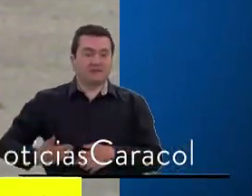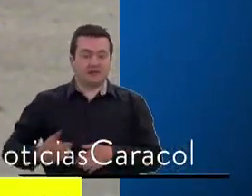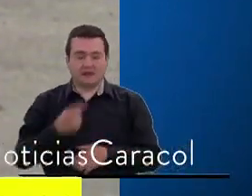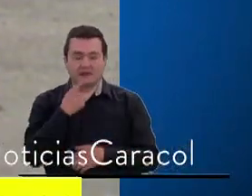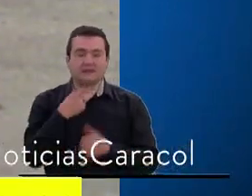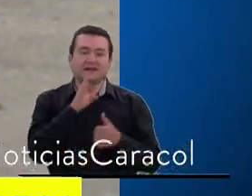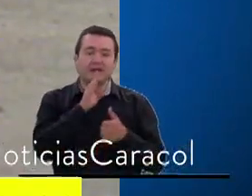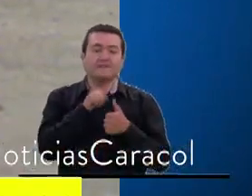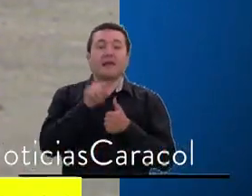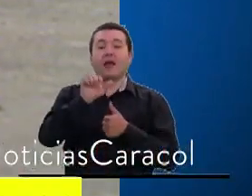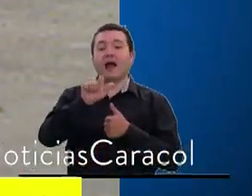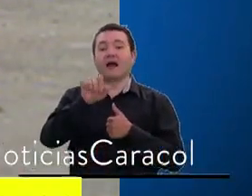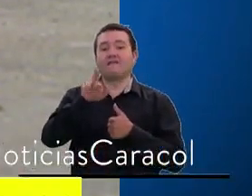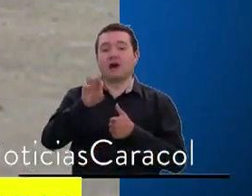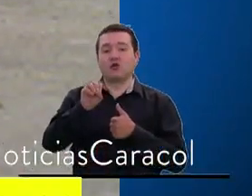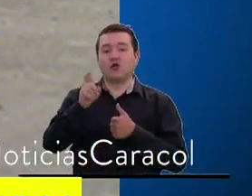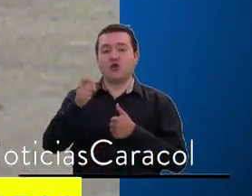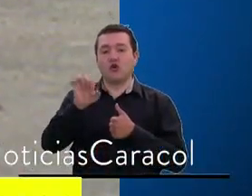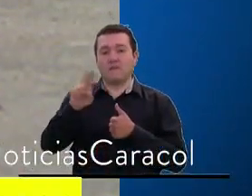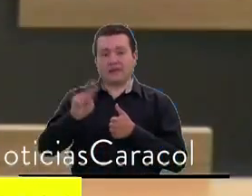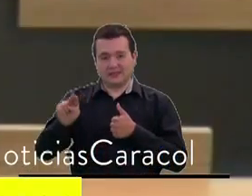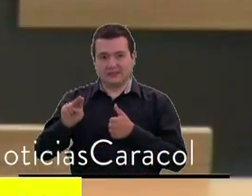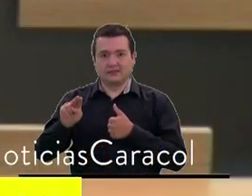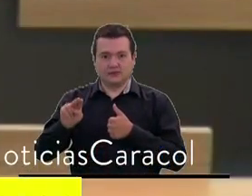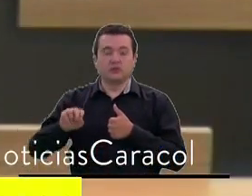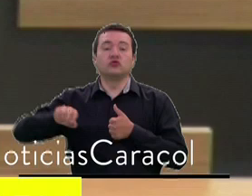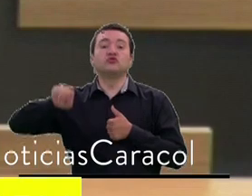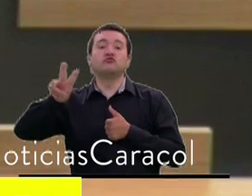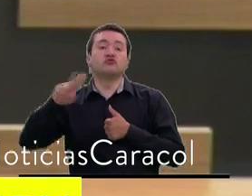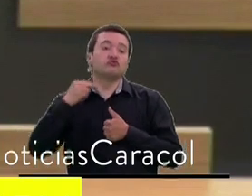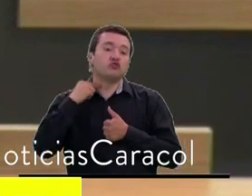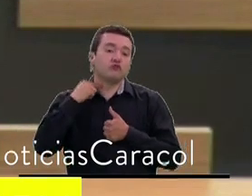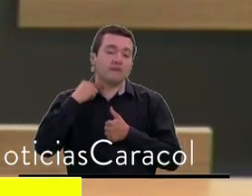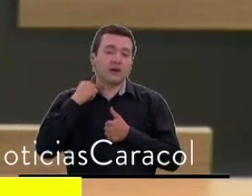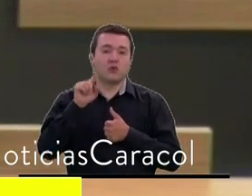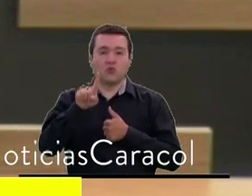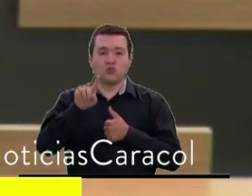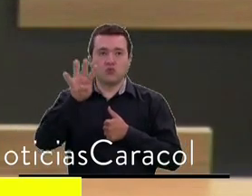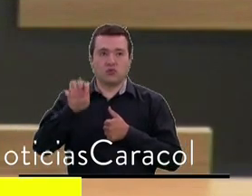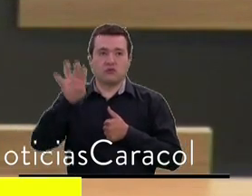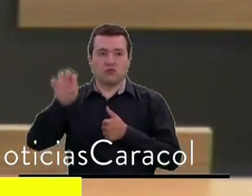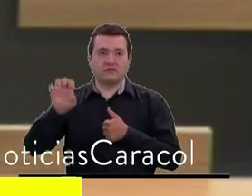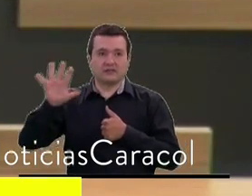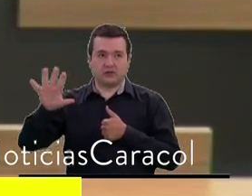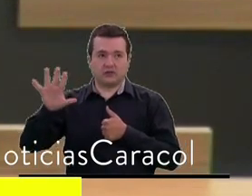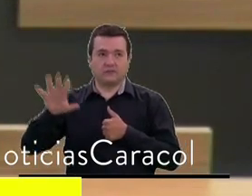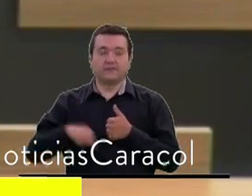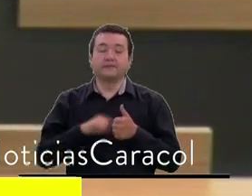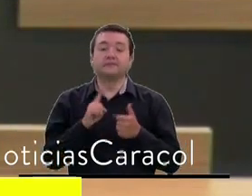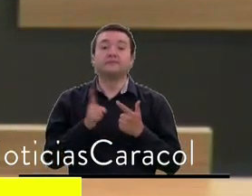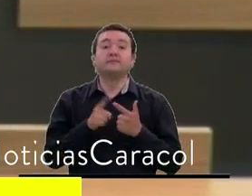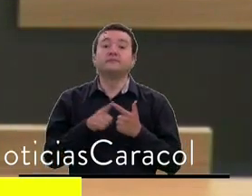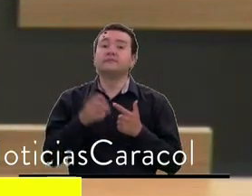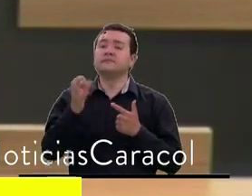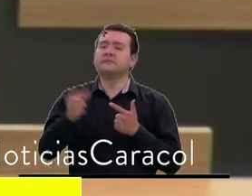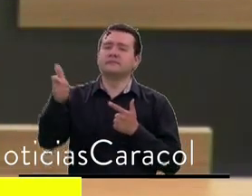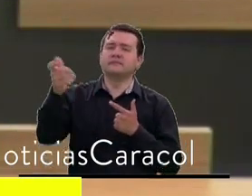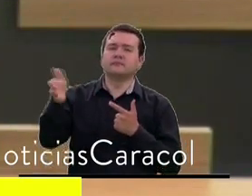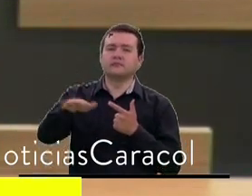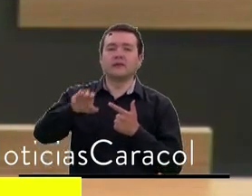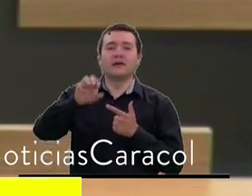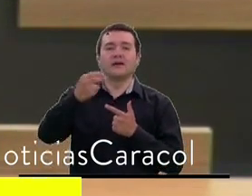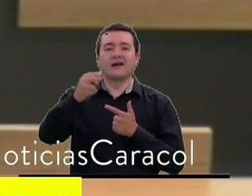Gómez Hurtado, 2 de noviembre de 1995. Homicidio de